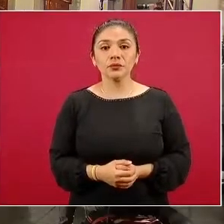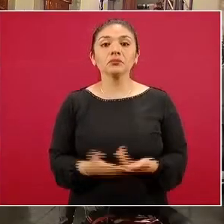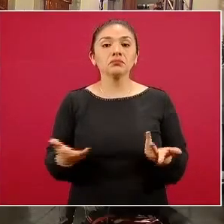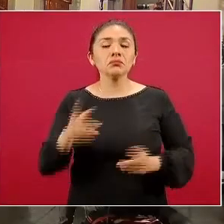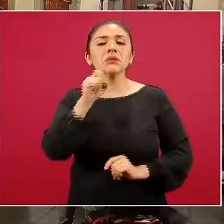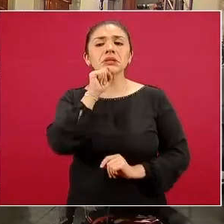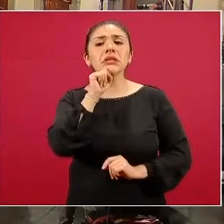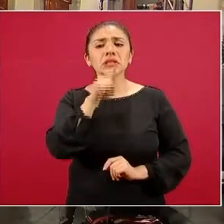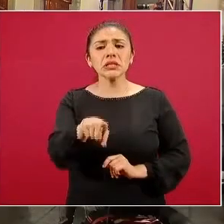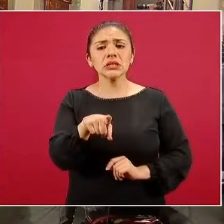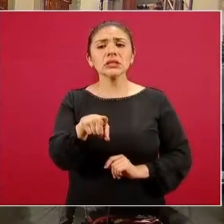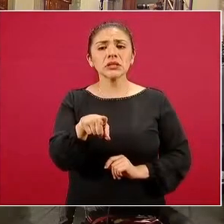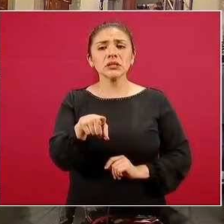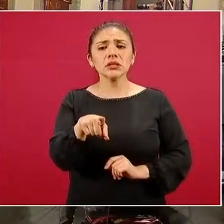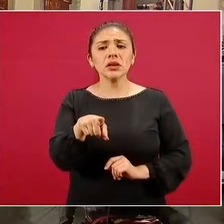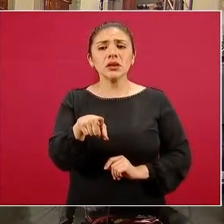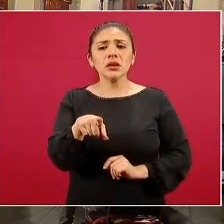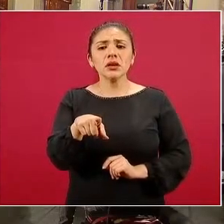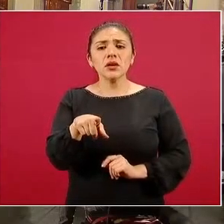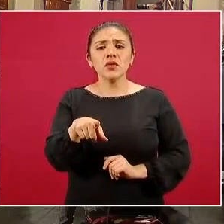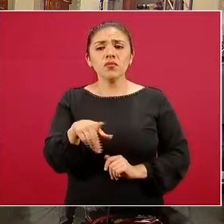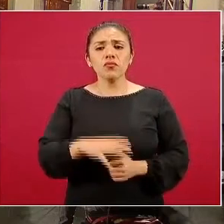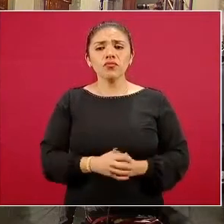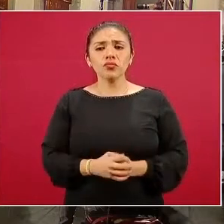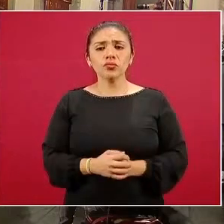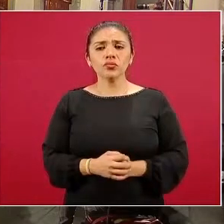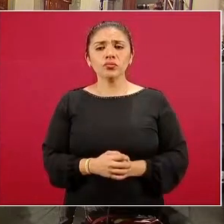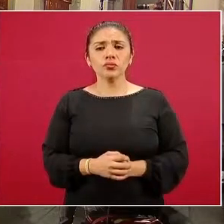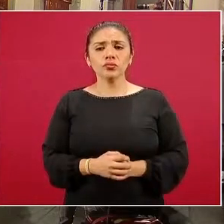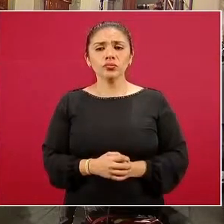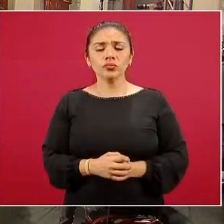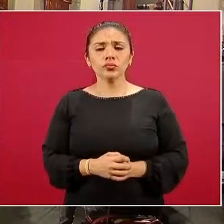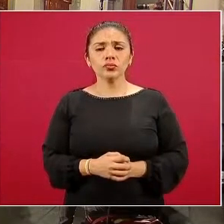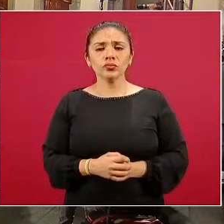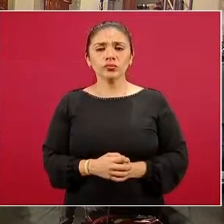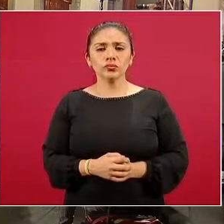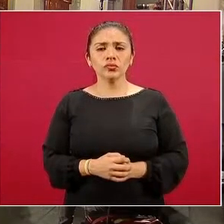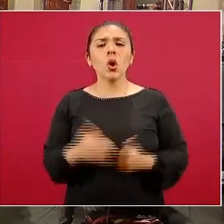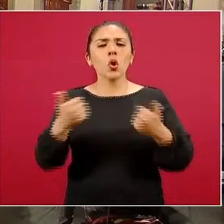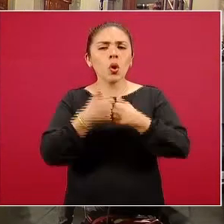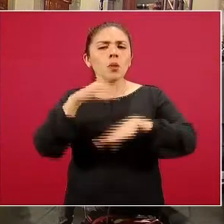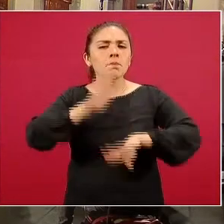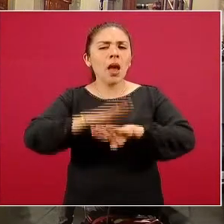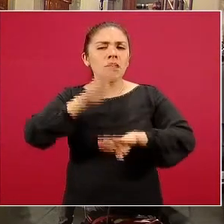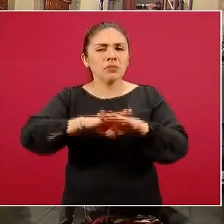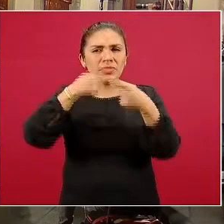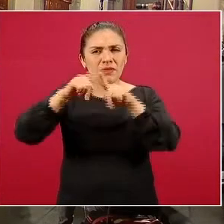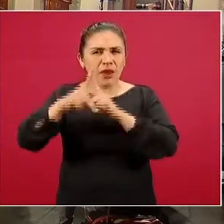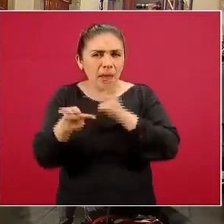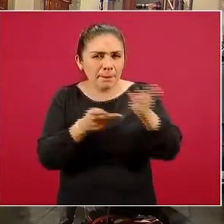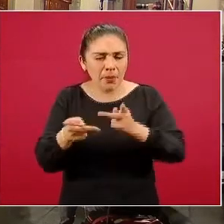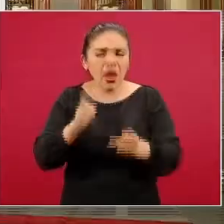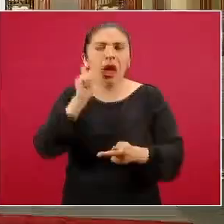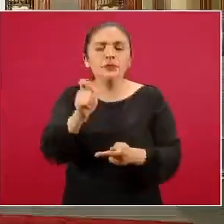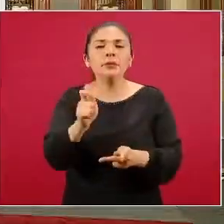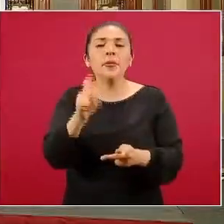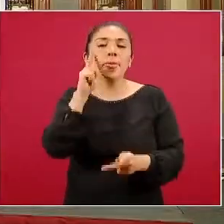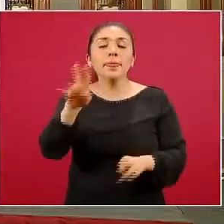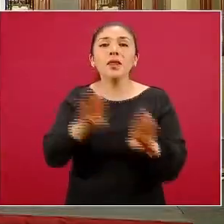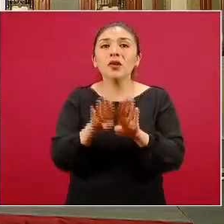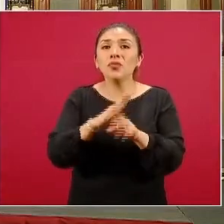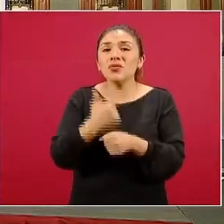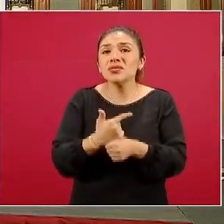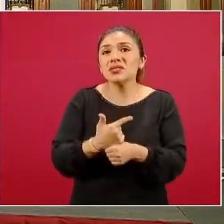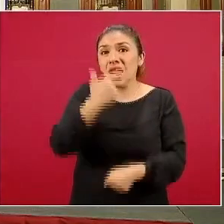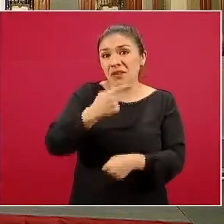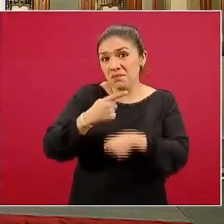se hizo, y alineado con otras estrategias, pues esta parte de el